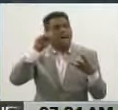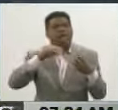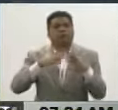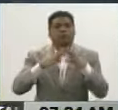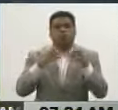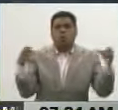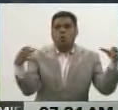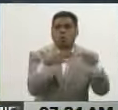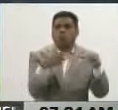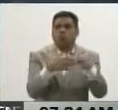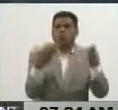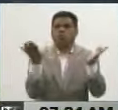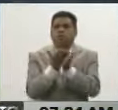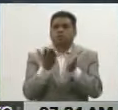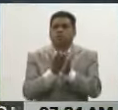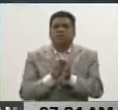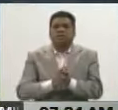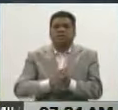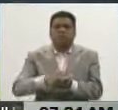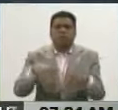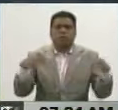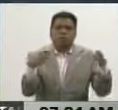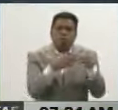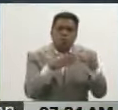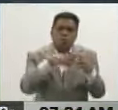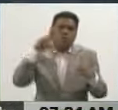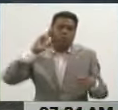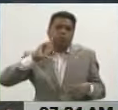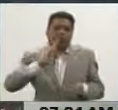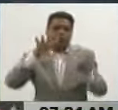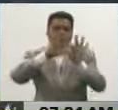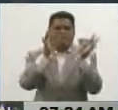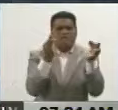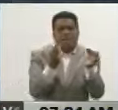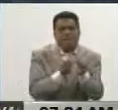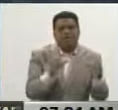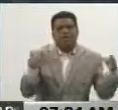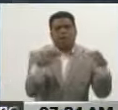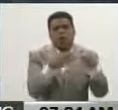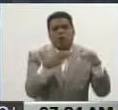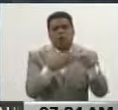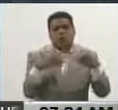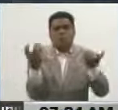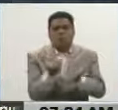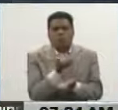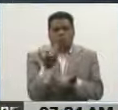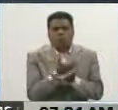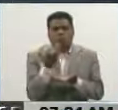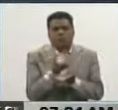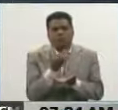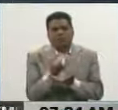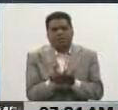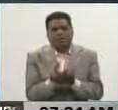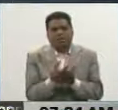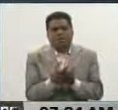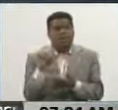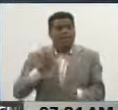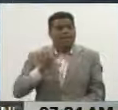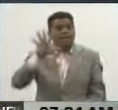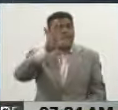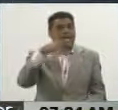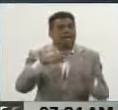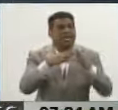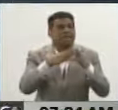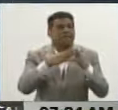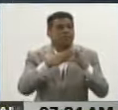el movimiento bolivariano de familias, ¿no? El movimiento de cocineras y cocineros de la patria, todas las fuerzas